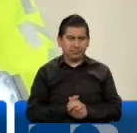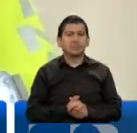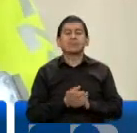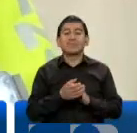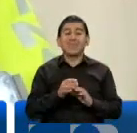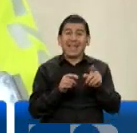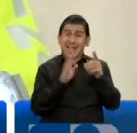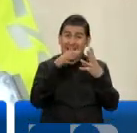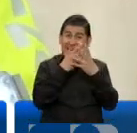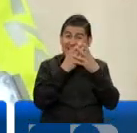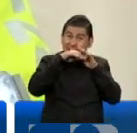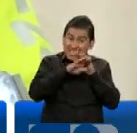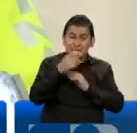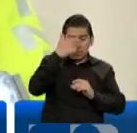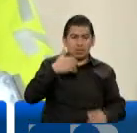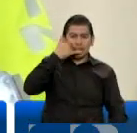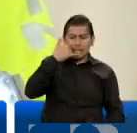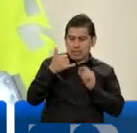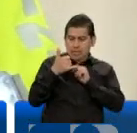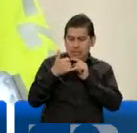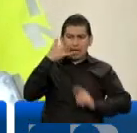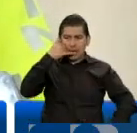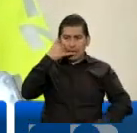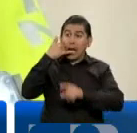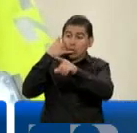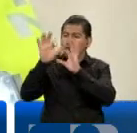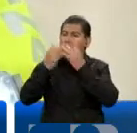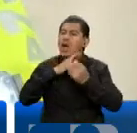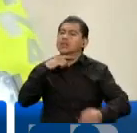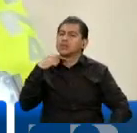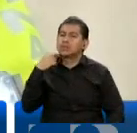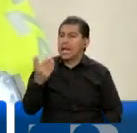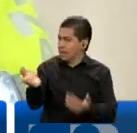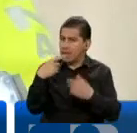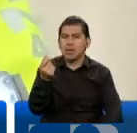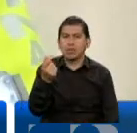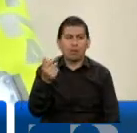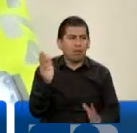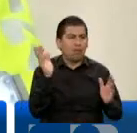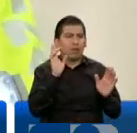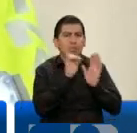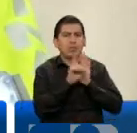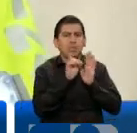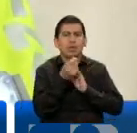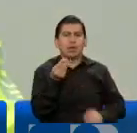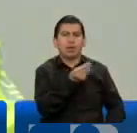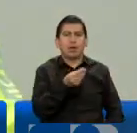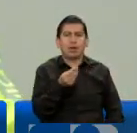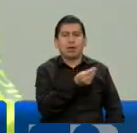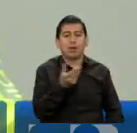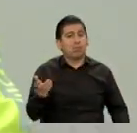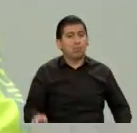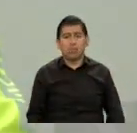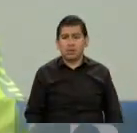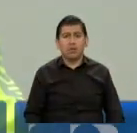la extorsión y muchas relacionados con delitos de estafa que terminan siendo extorsivas. La